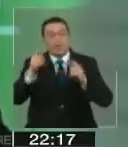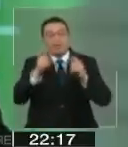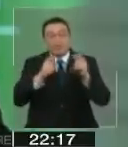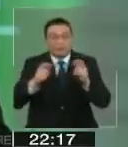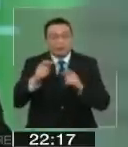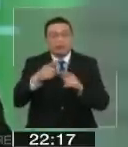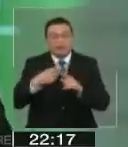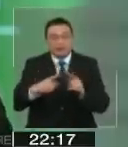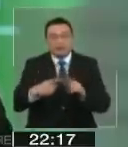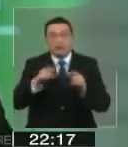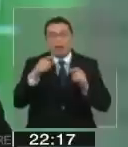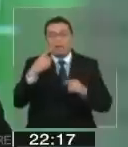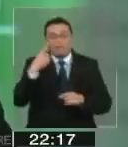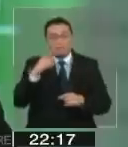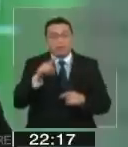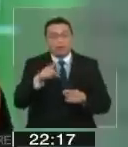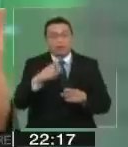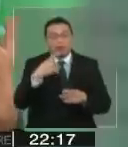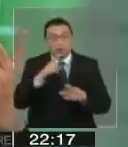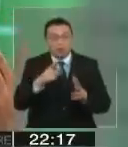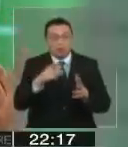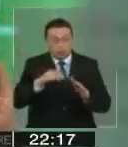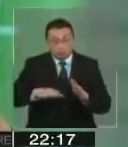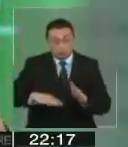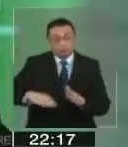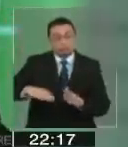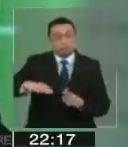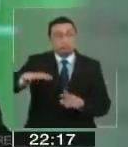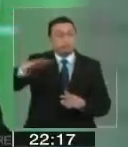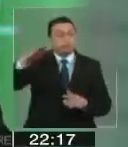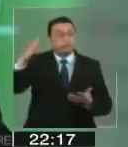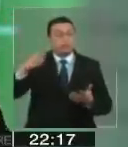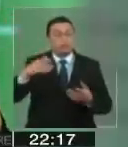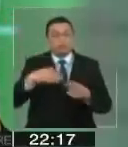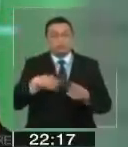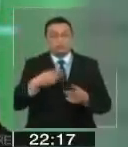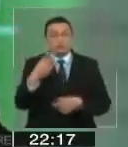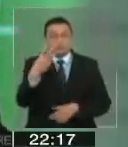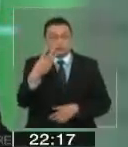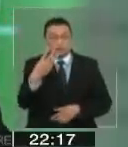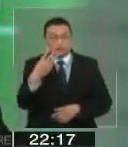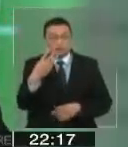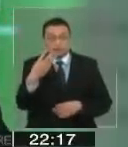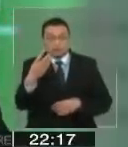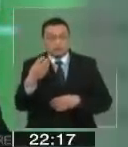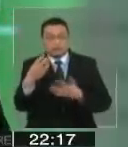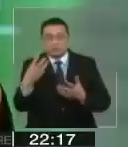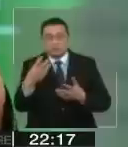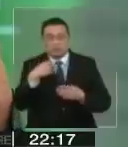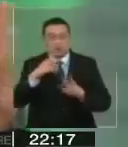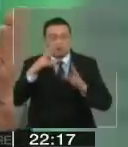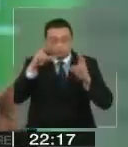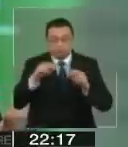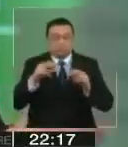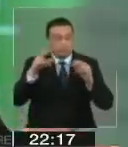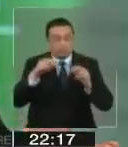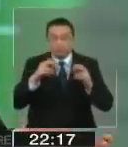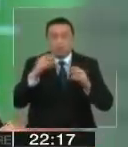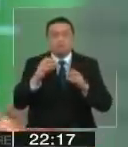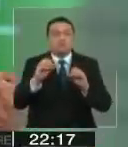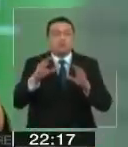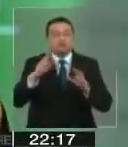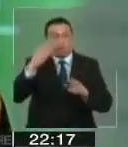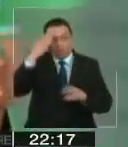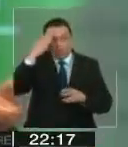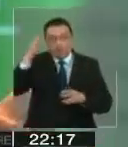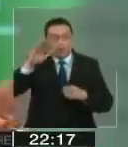es distinto. Tú me preguntas por el periodo de crianza, o sea, yo cría a los 3 sin haber dormido muchos